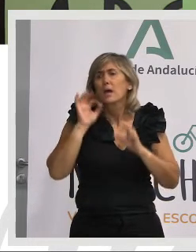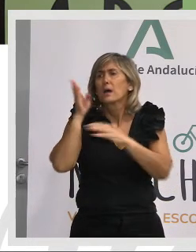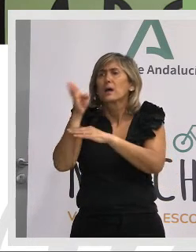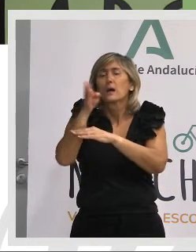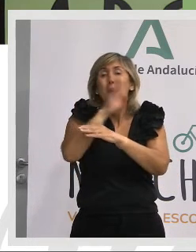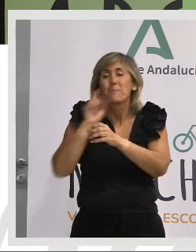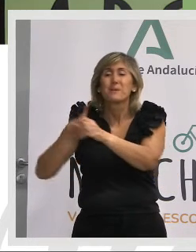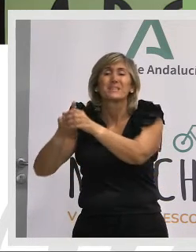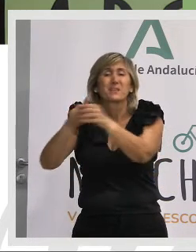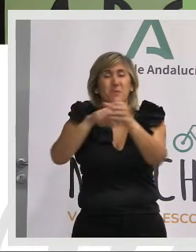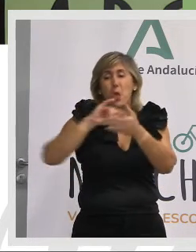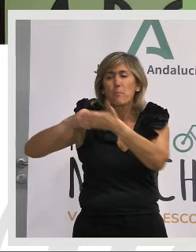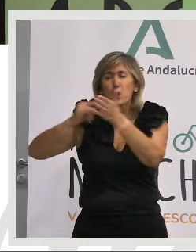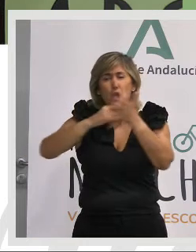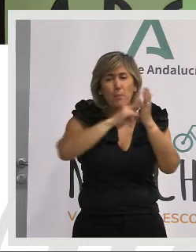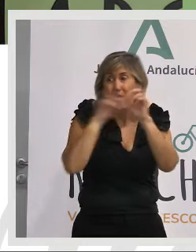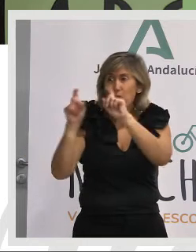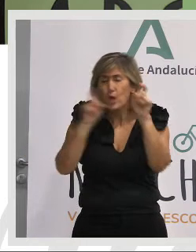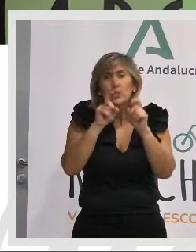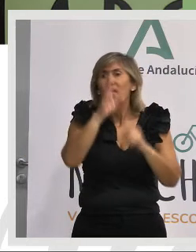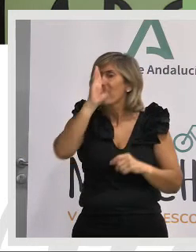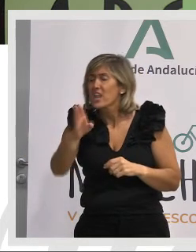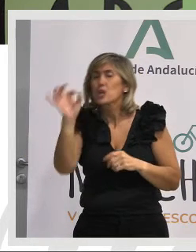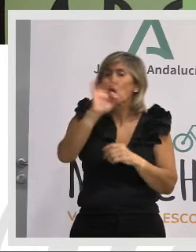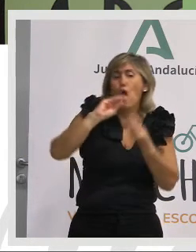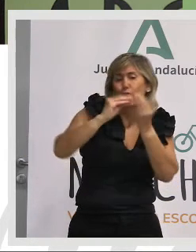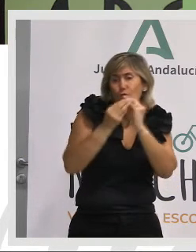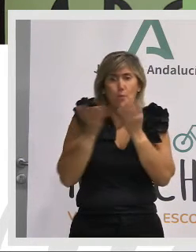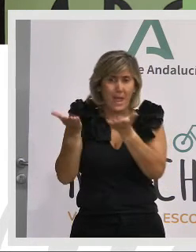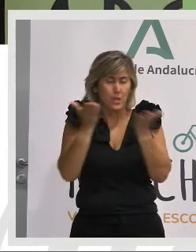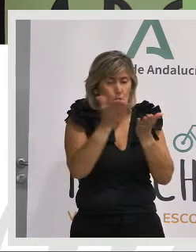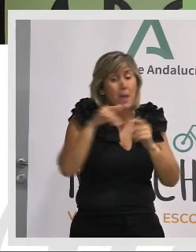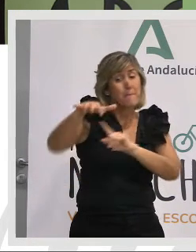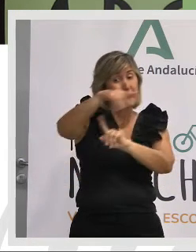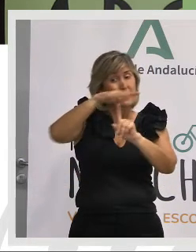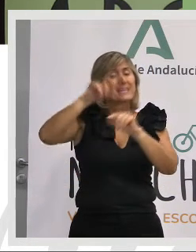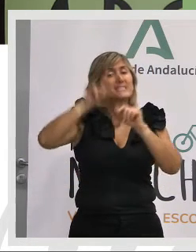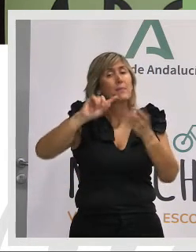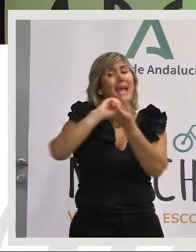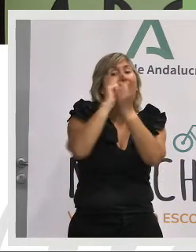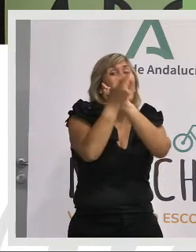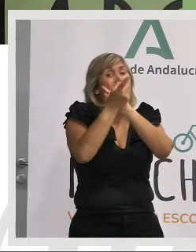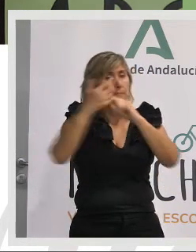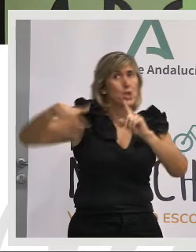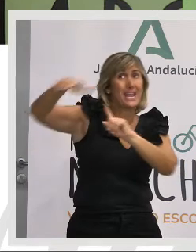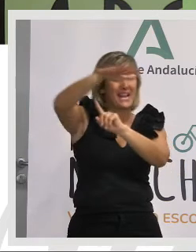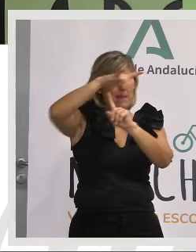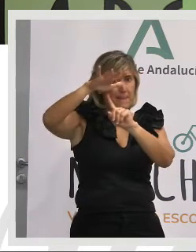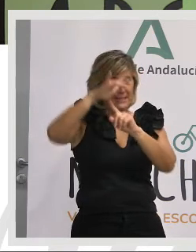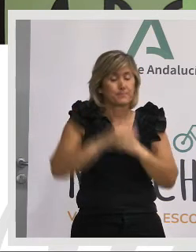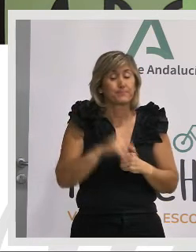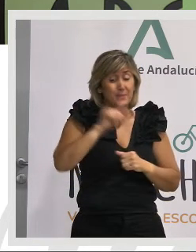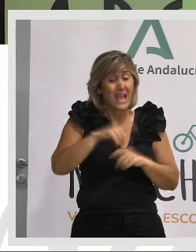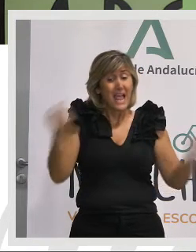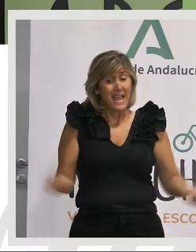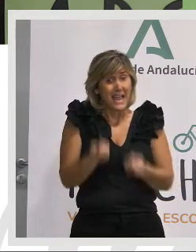educativos comprometidos de forma directa o indirecta con el medio ambiente y también con el cambio climático. Su campaña, con la que se presentan